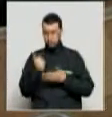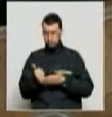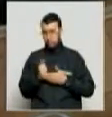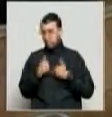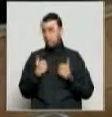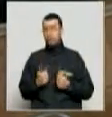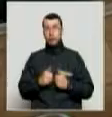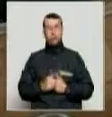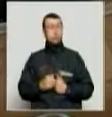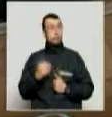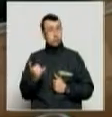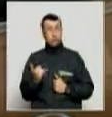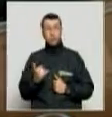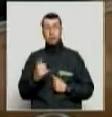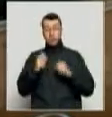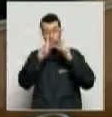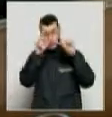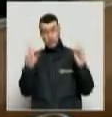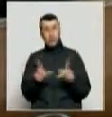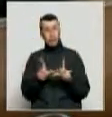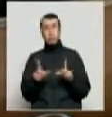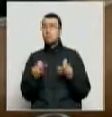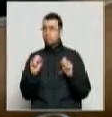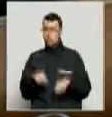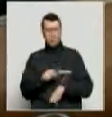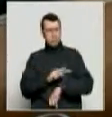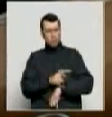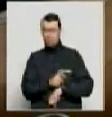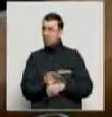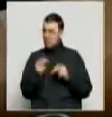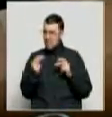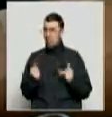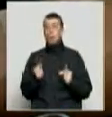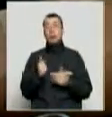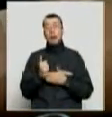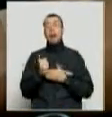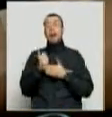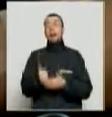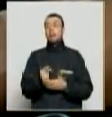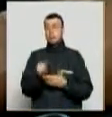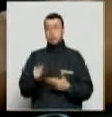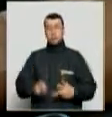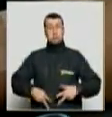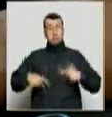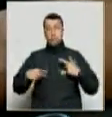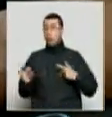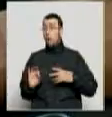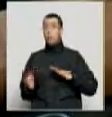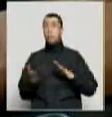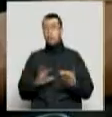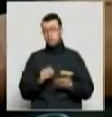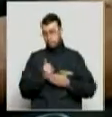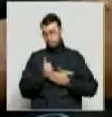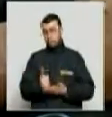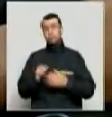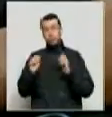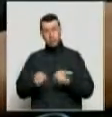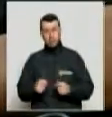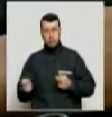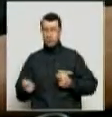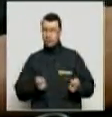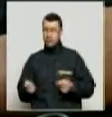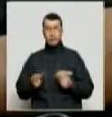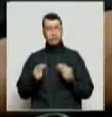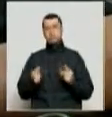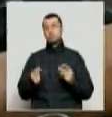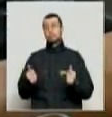ver, es un examen que se puede hacer en cuestión de minutos y que puede definir la vida o la muerte de un paciente de una manera muy